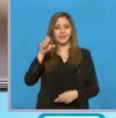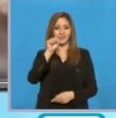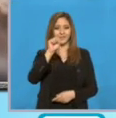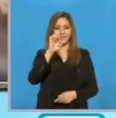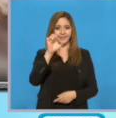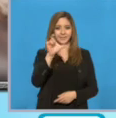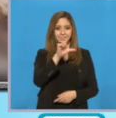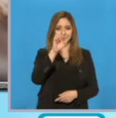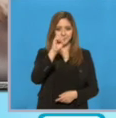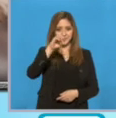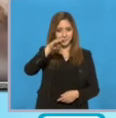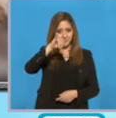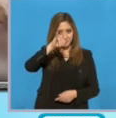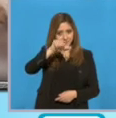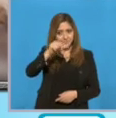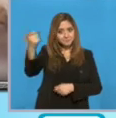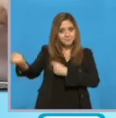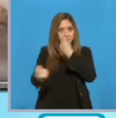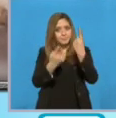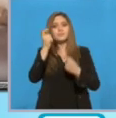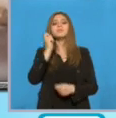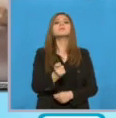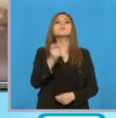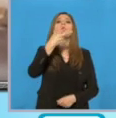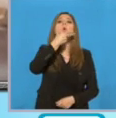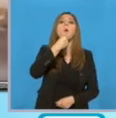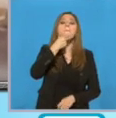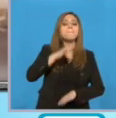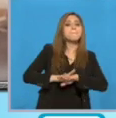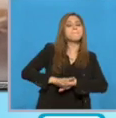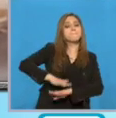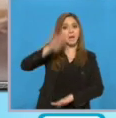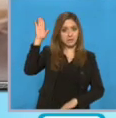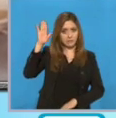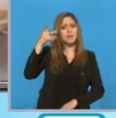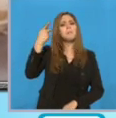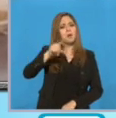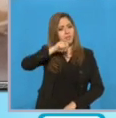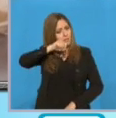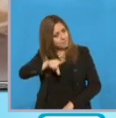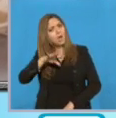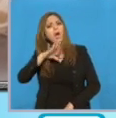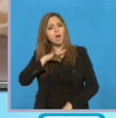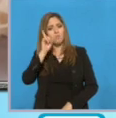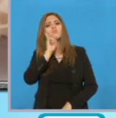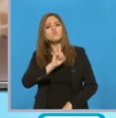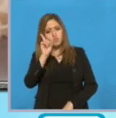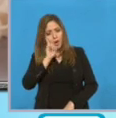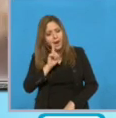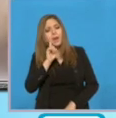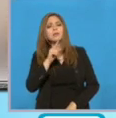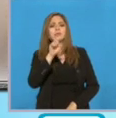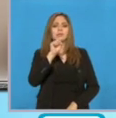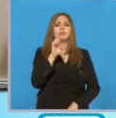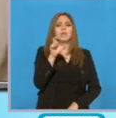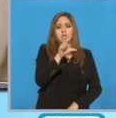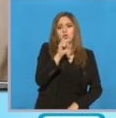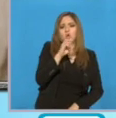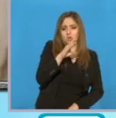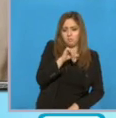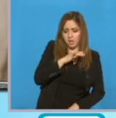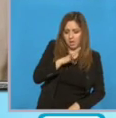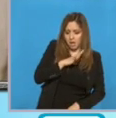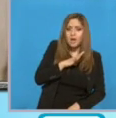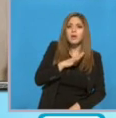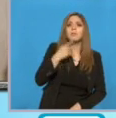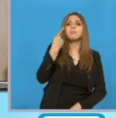en una mayoría son hombres. Aunque por supuesto hay mujeres que tienen sexomnia también. Esto es